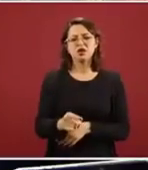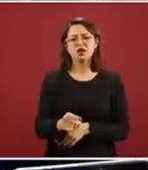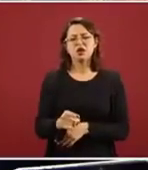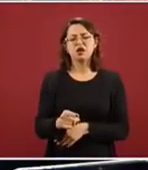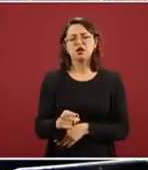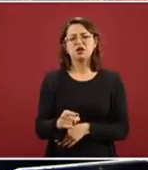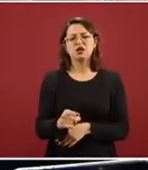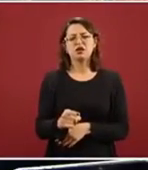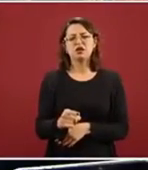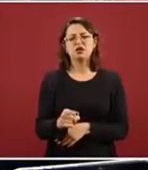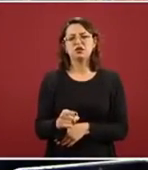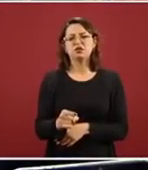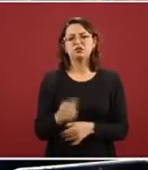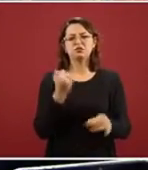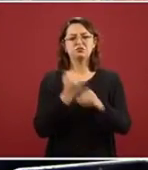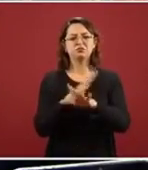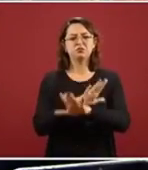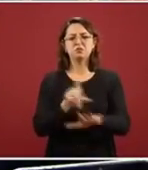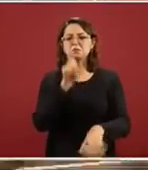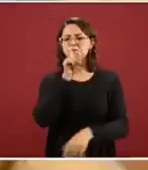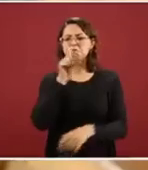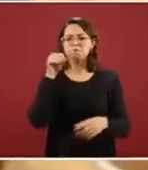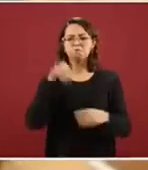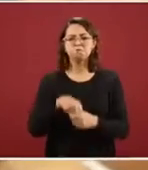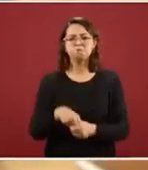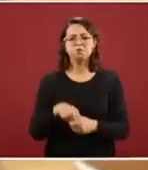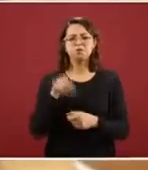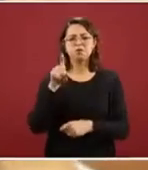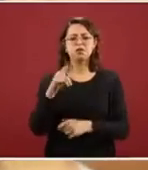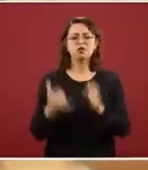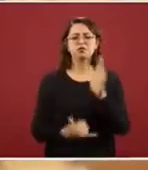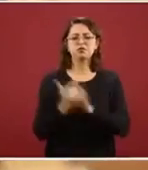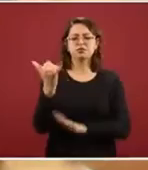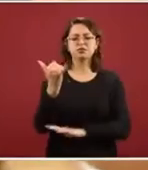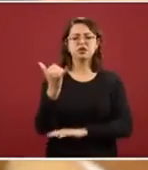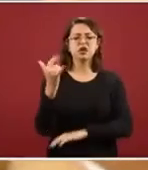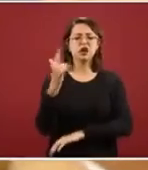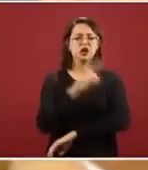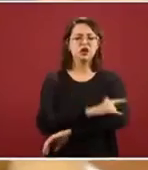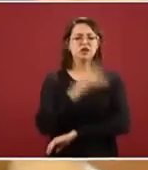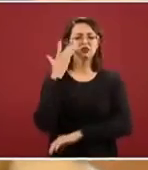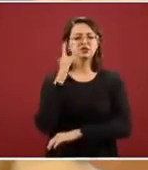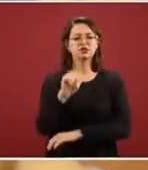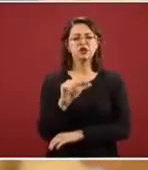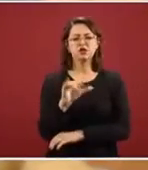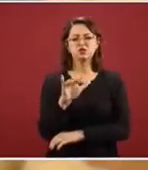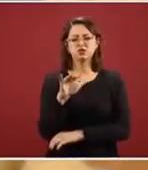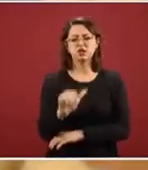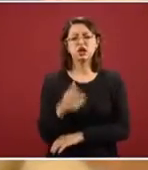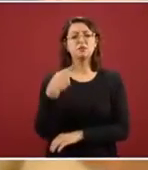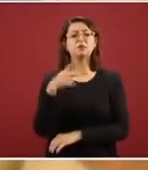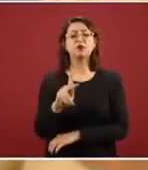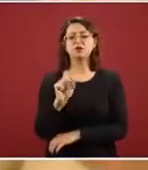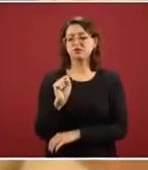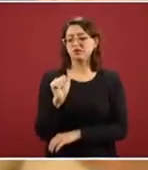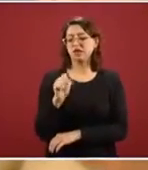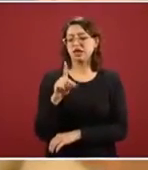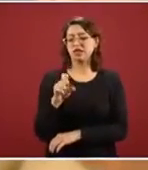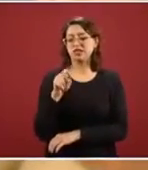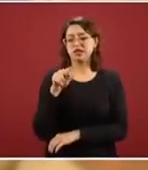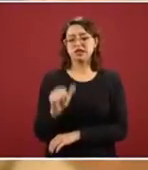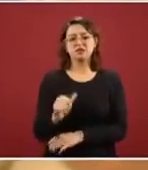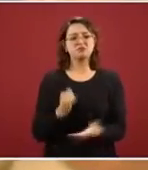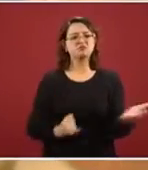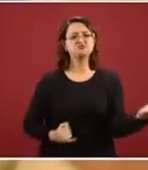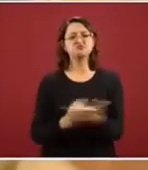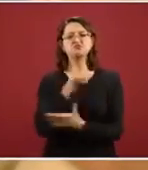se ocultara ninguna información relacionada con la construcción del aeropuerto en Santa Lucía. Sin embargo, la SEDENA decidió clasificar la